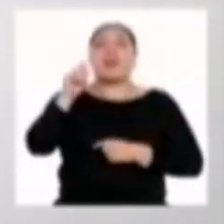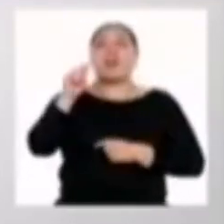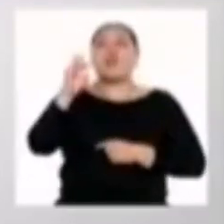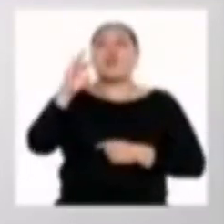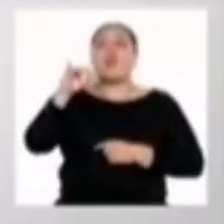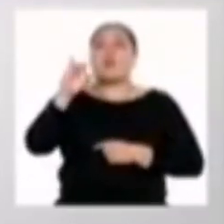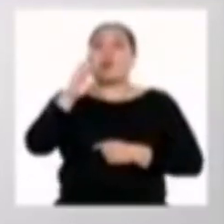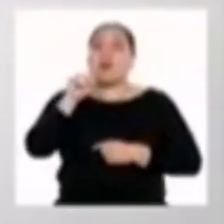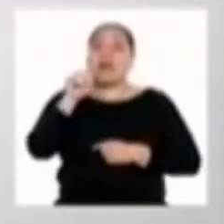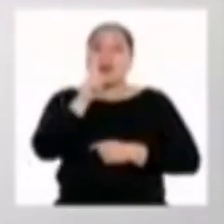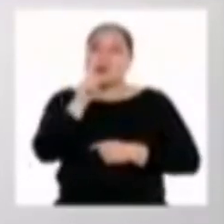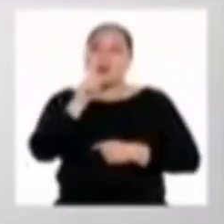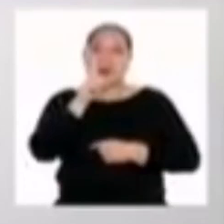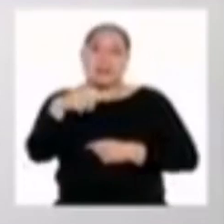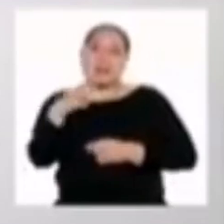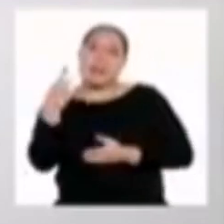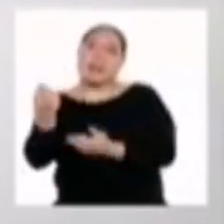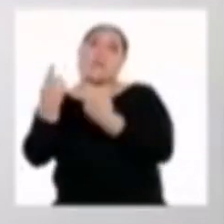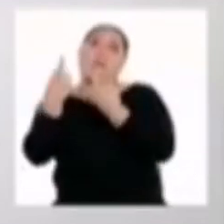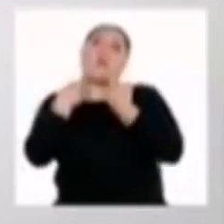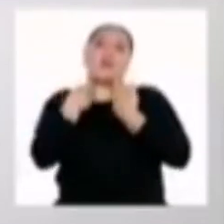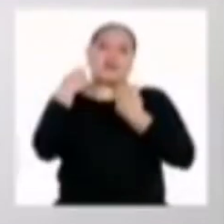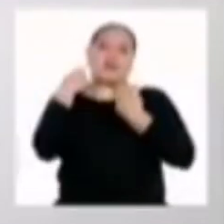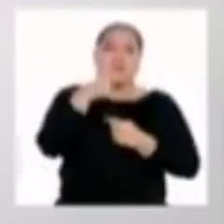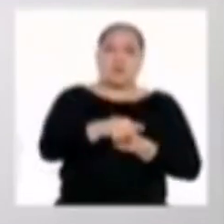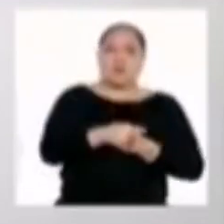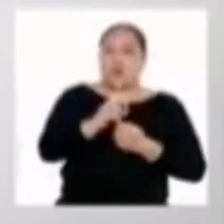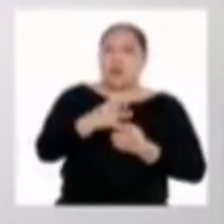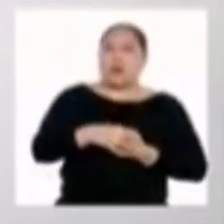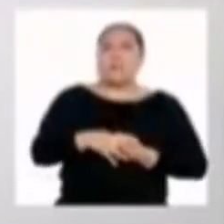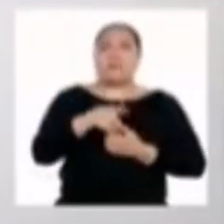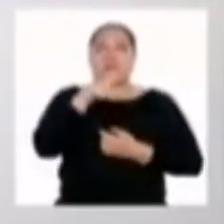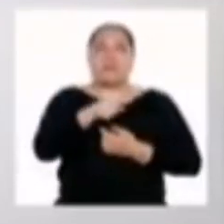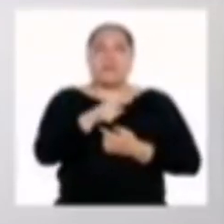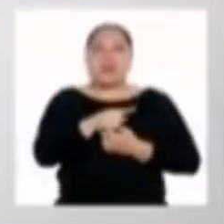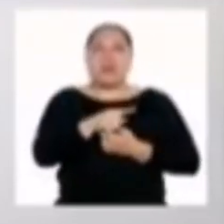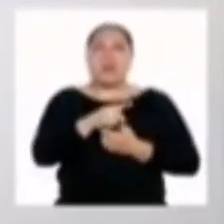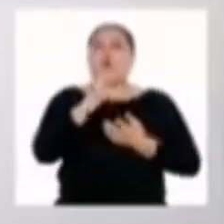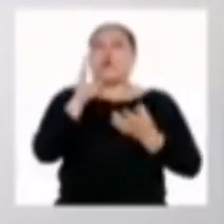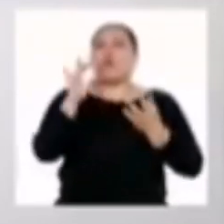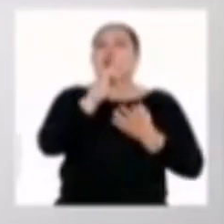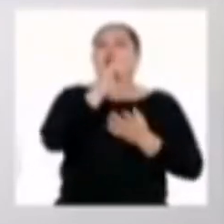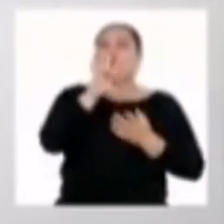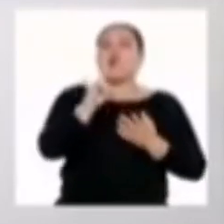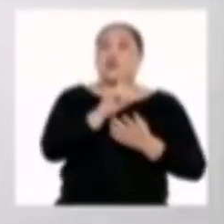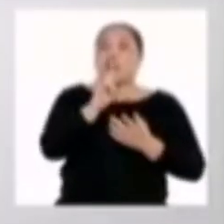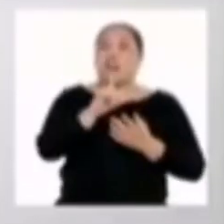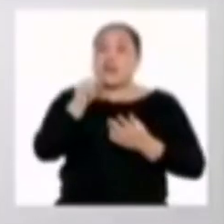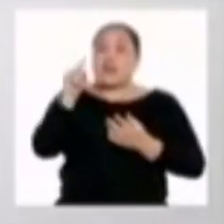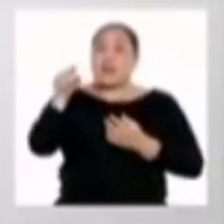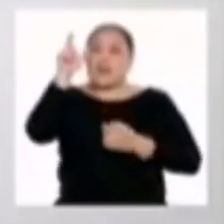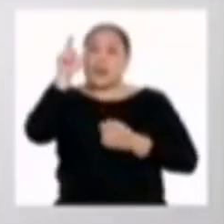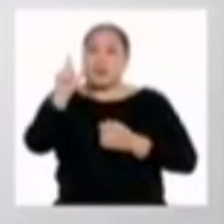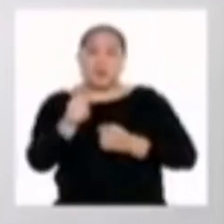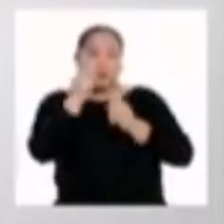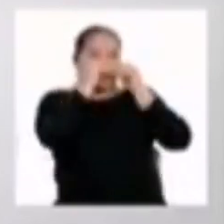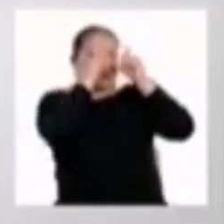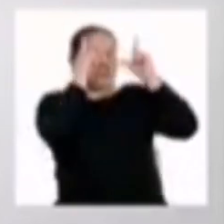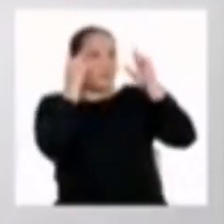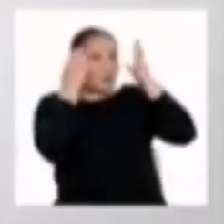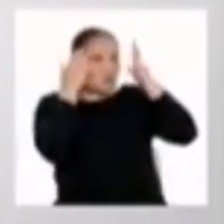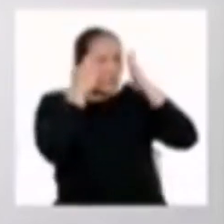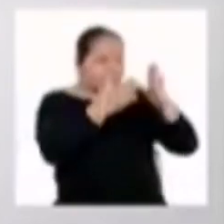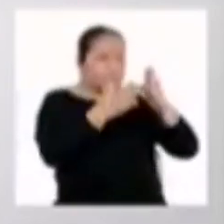busca que el público lector lo responda, sino que es un mecanismo discursivo que busca capturar la atención